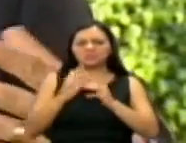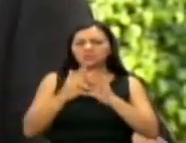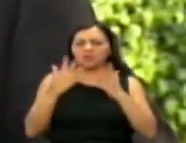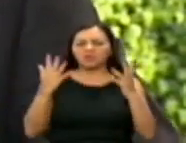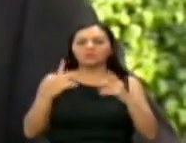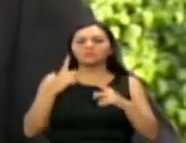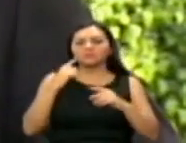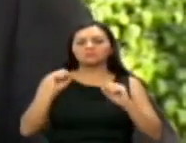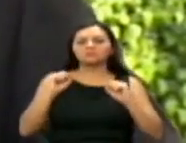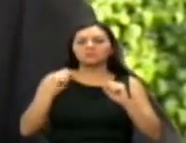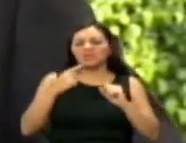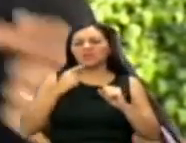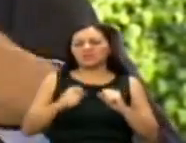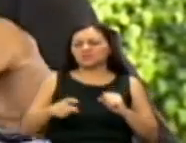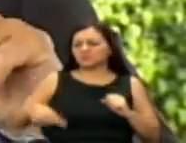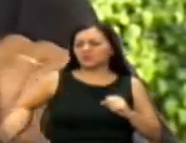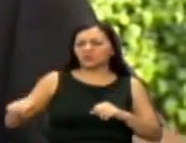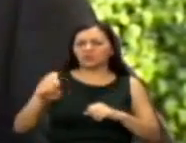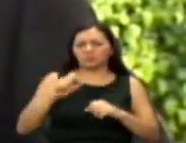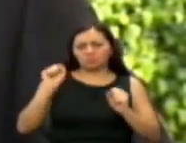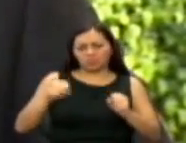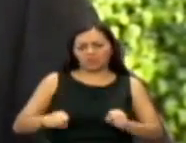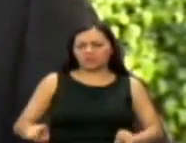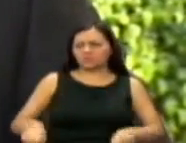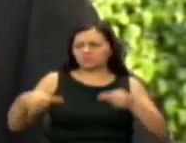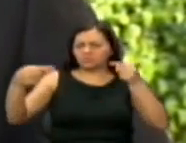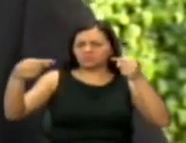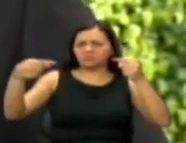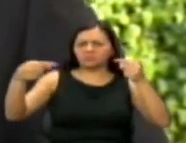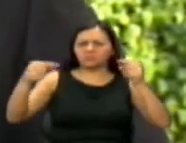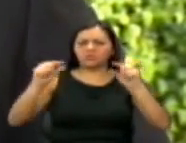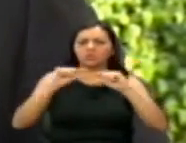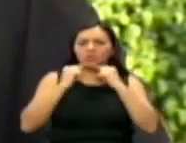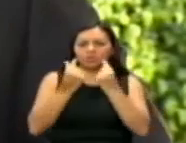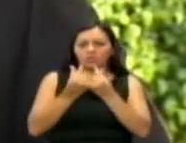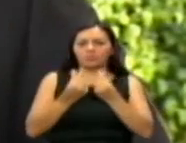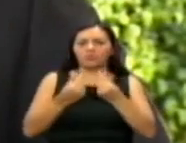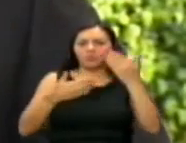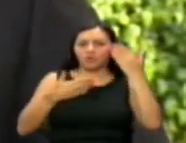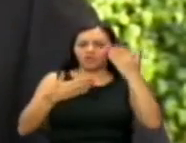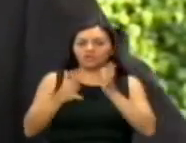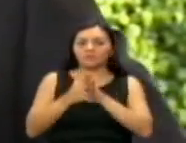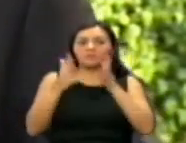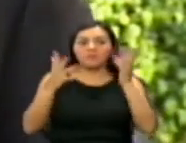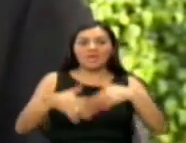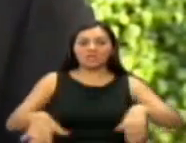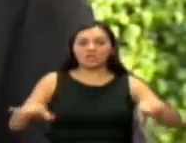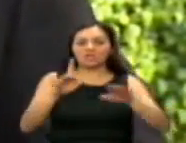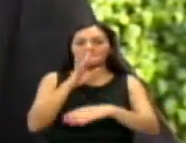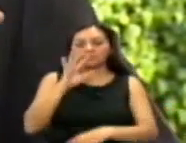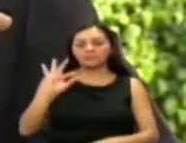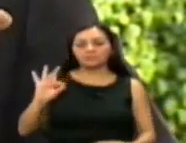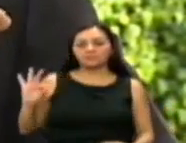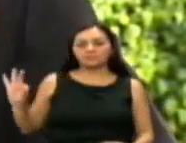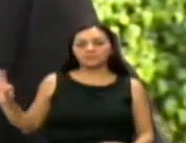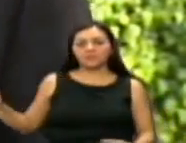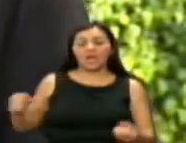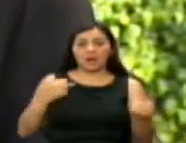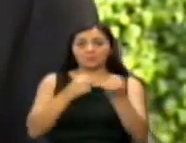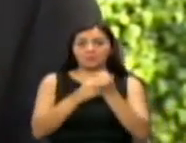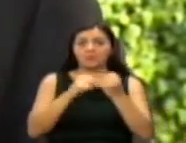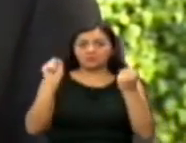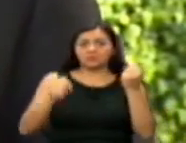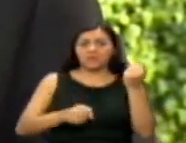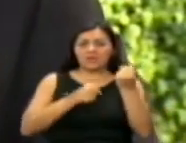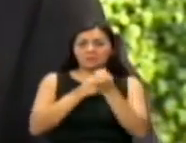debería manifestarse de mejor manera. Es uno de los desafíos que tenemos como movimiento político, esas grandes mayorías silenciosas que apoyan, pero